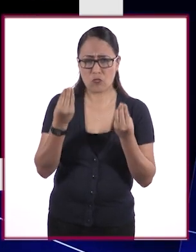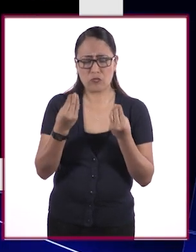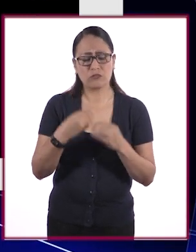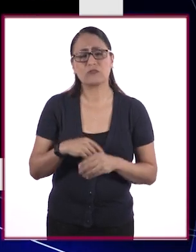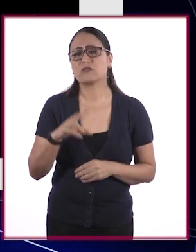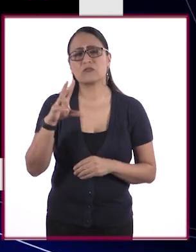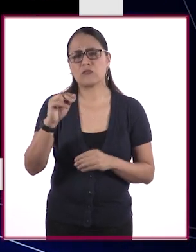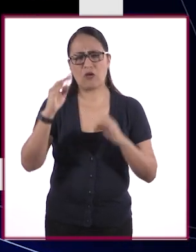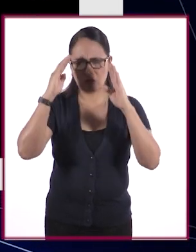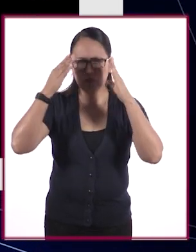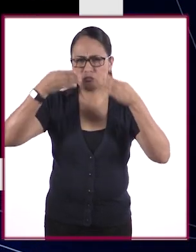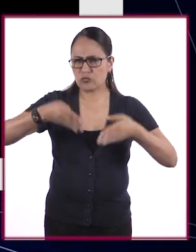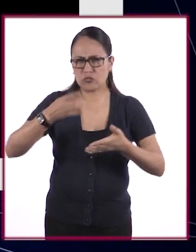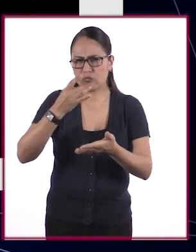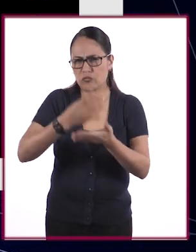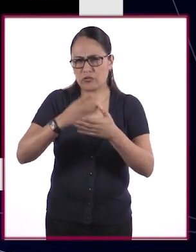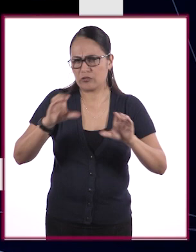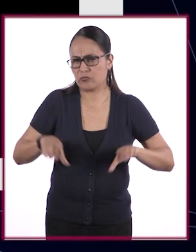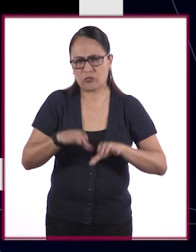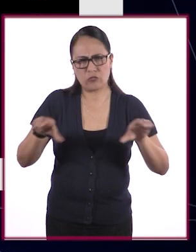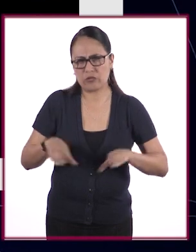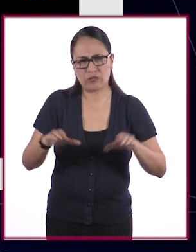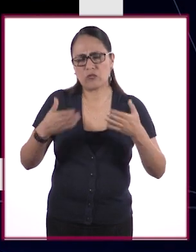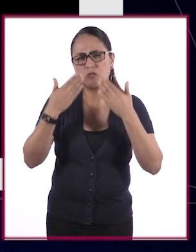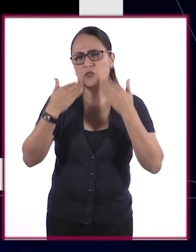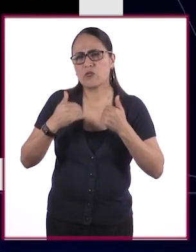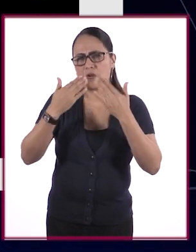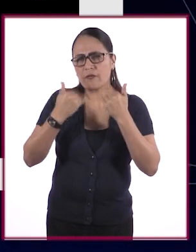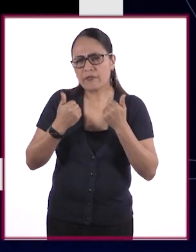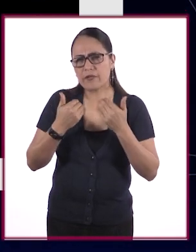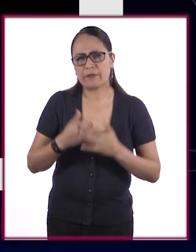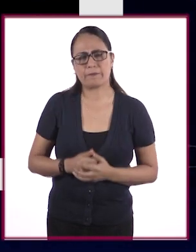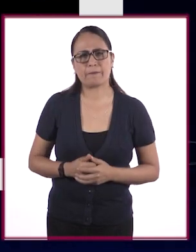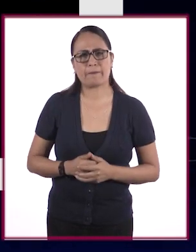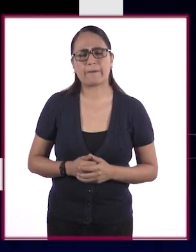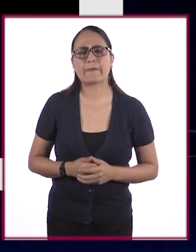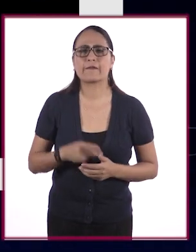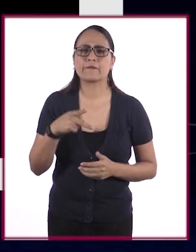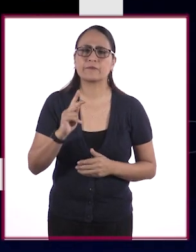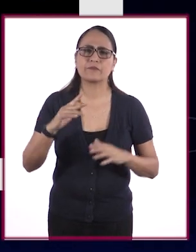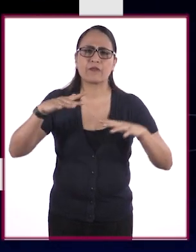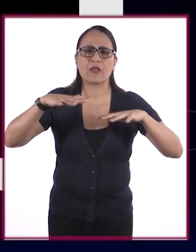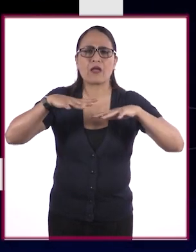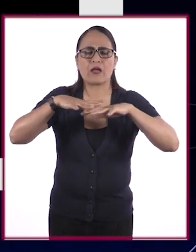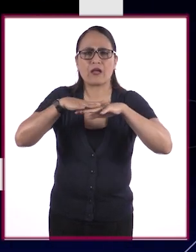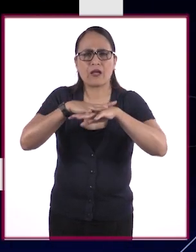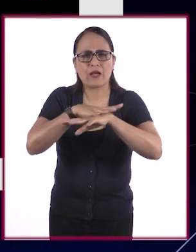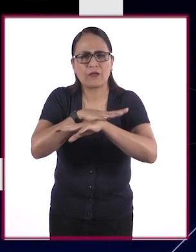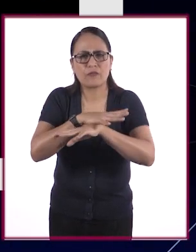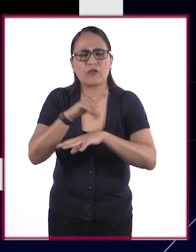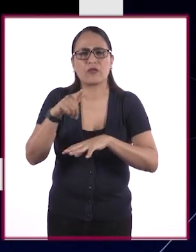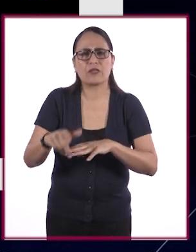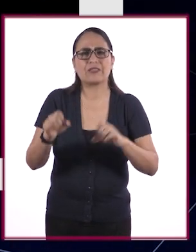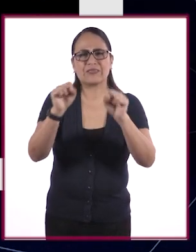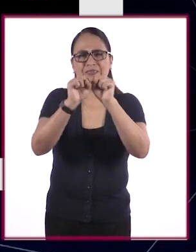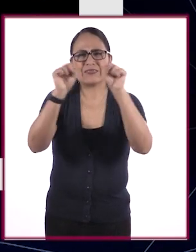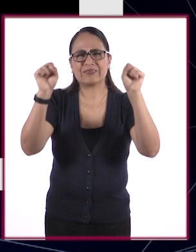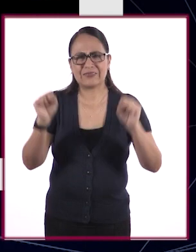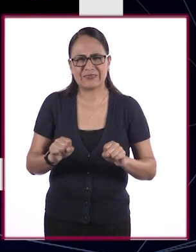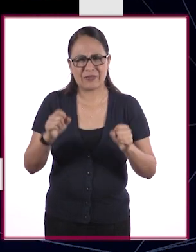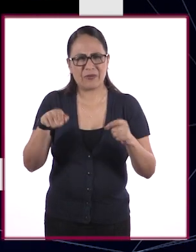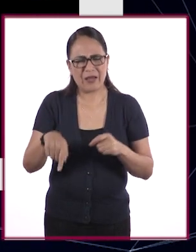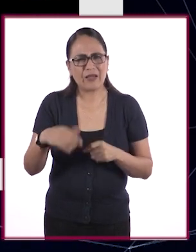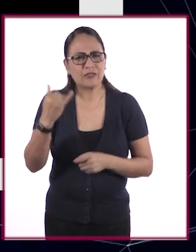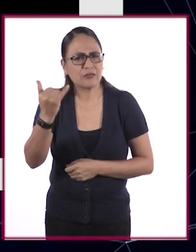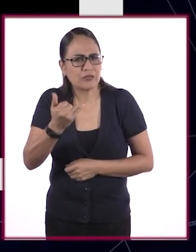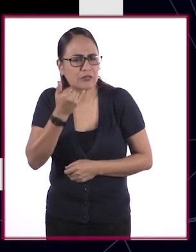especialmente dedicadas a la computación. Y lo que hubo fue una transformación de la forma en que operaba el sistema de servicio